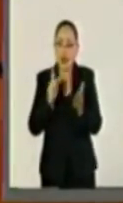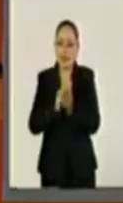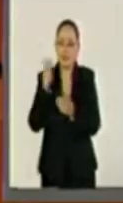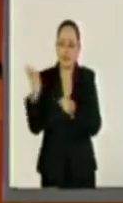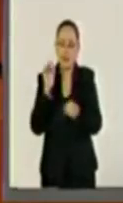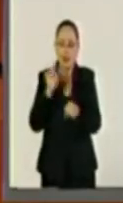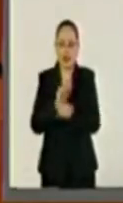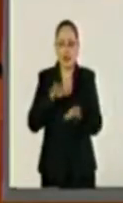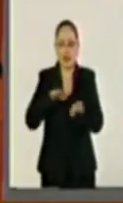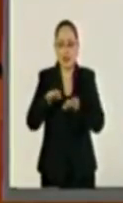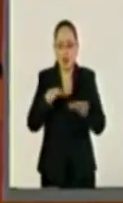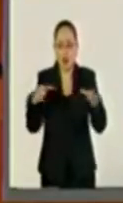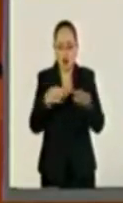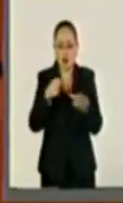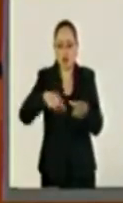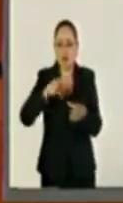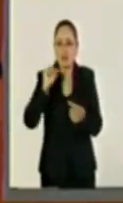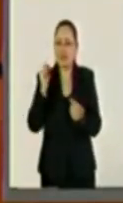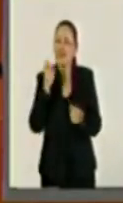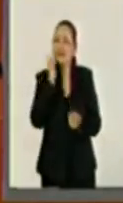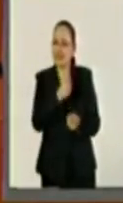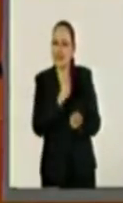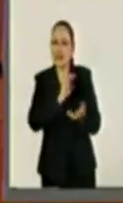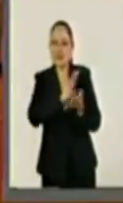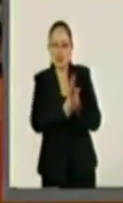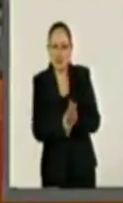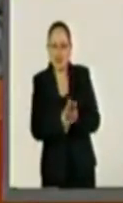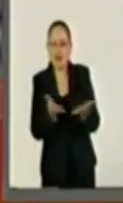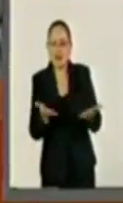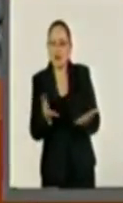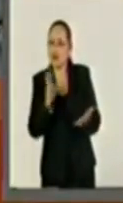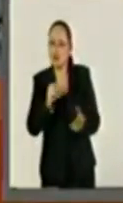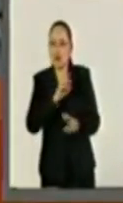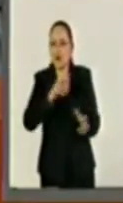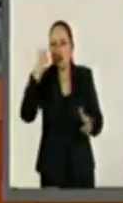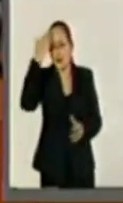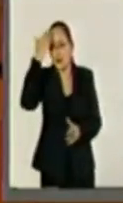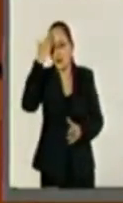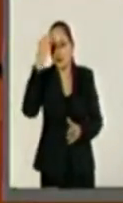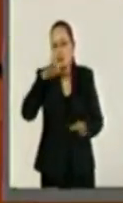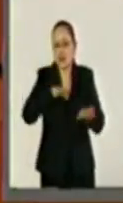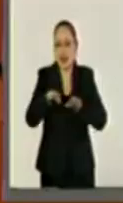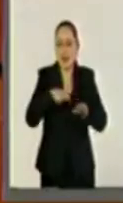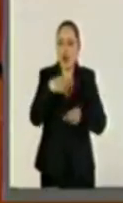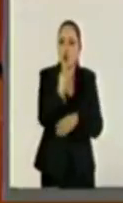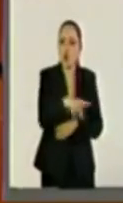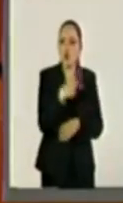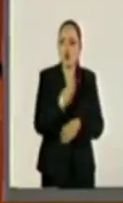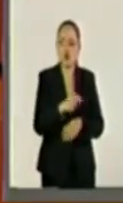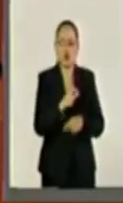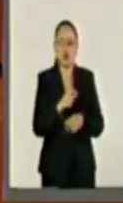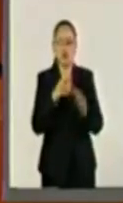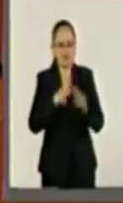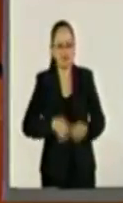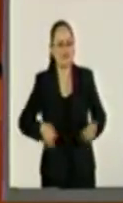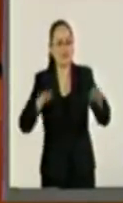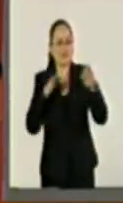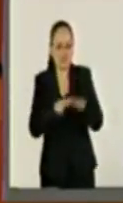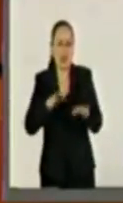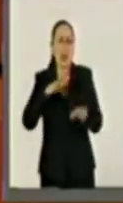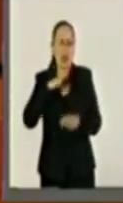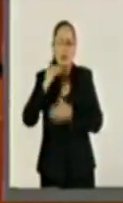Trabajo, no solamente es discriminatorio, no reconoce un trabajo que ya se ha ido